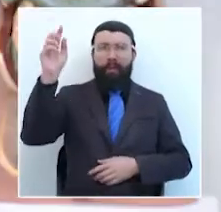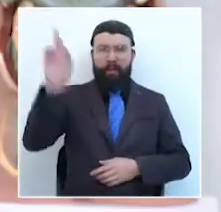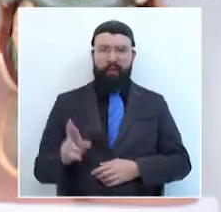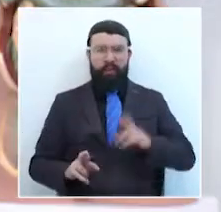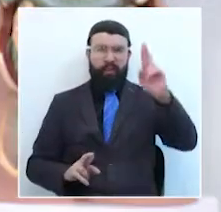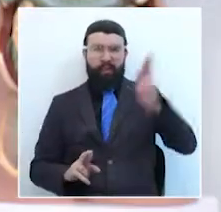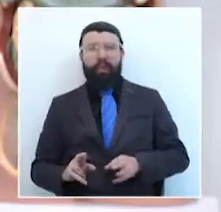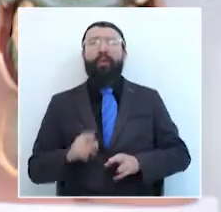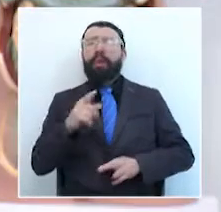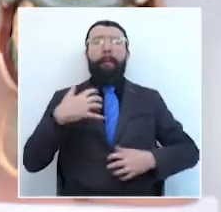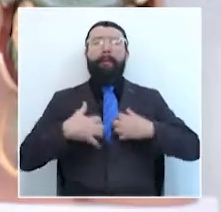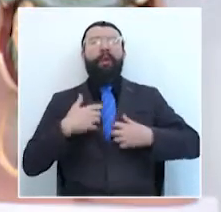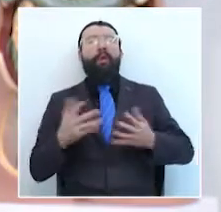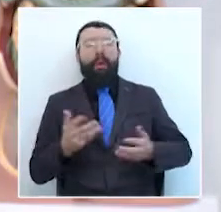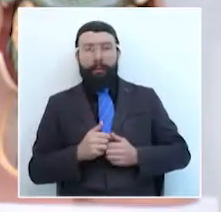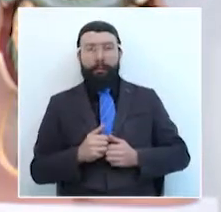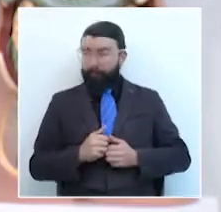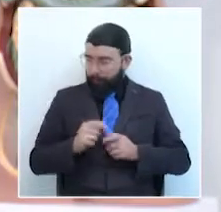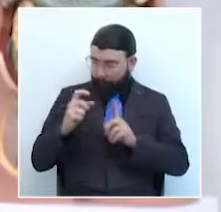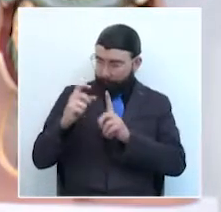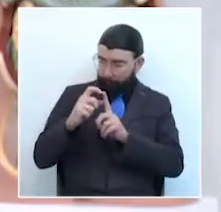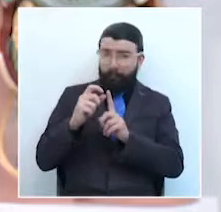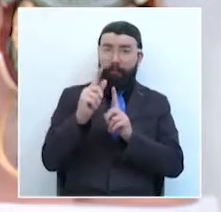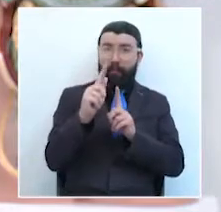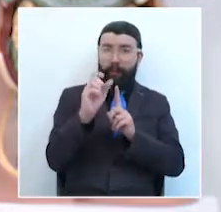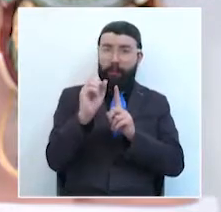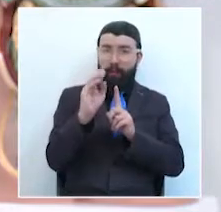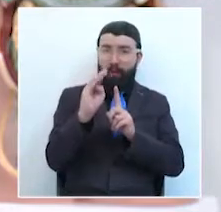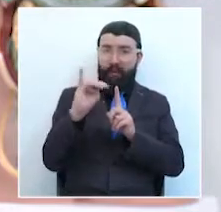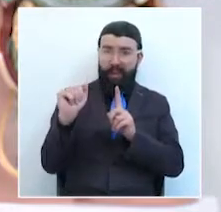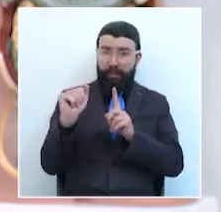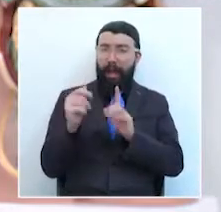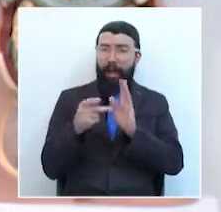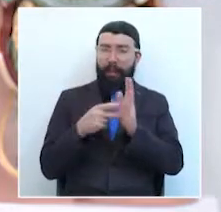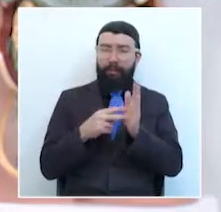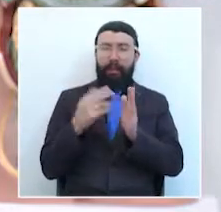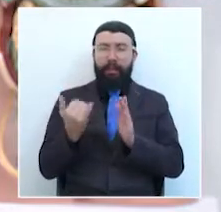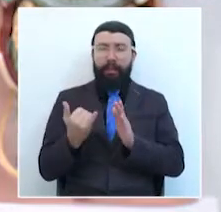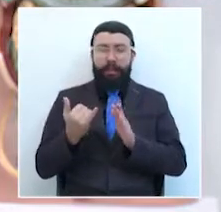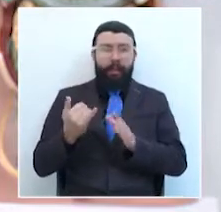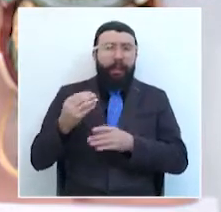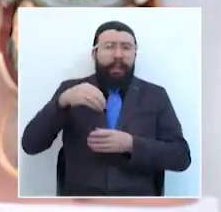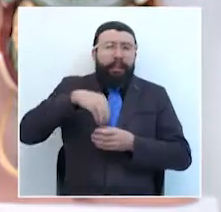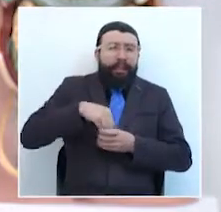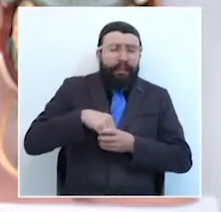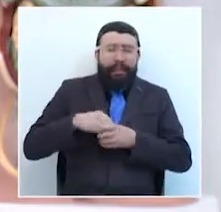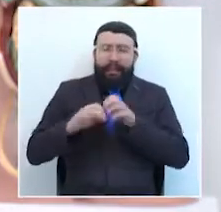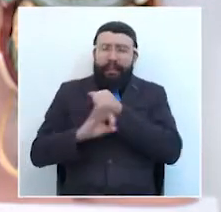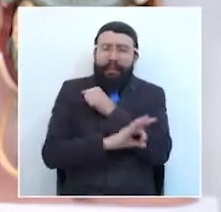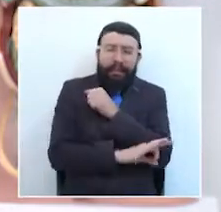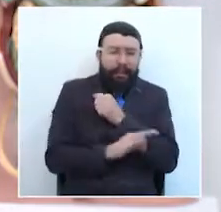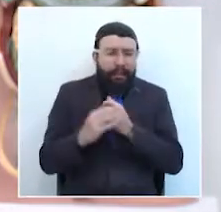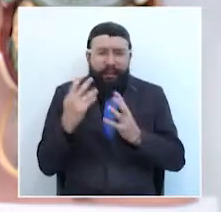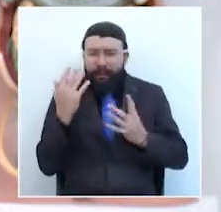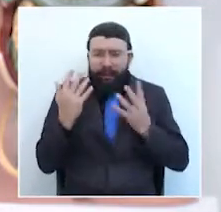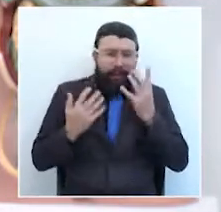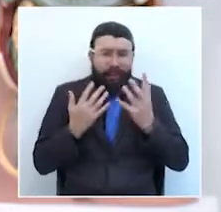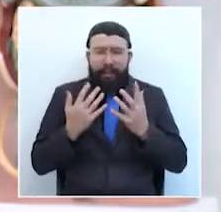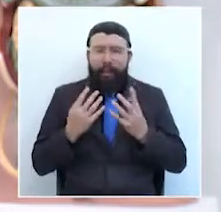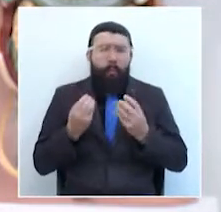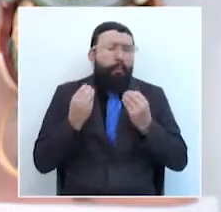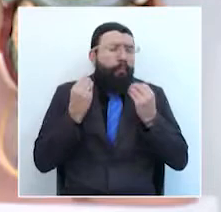fobia hace parte de los trastornos emocionales o psicológicos y se caracterizan por un miedo